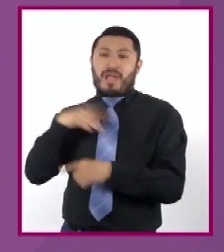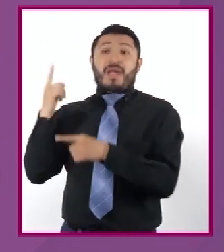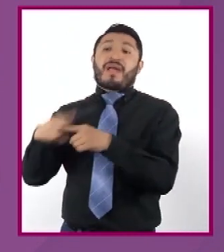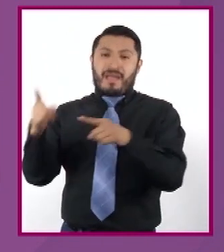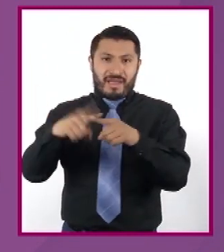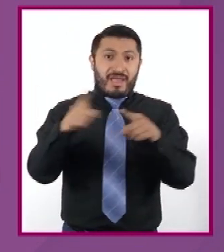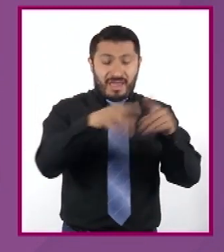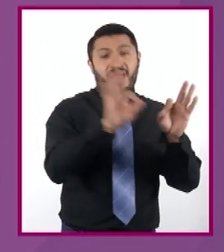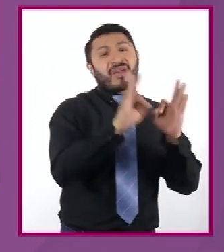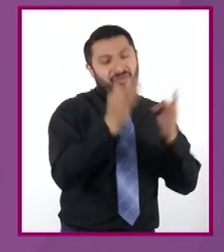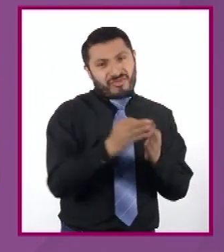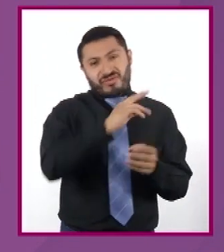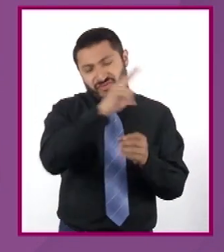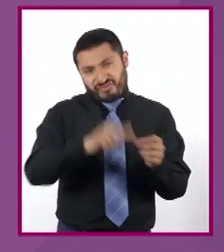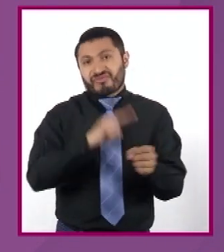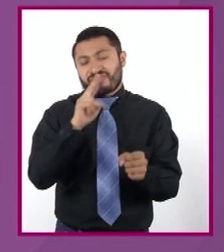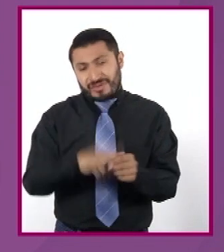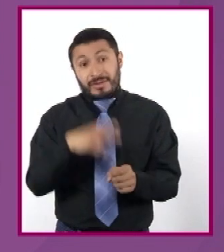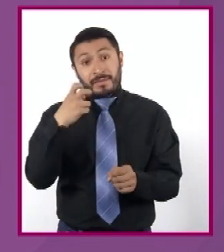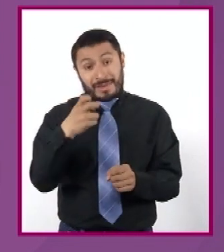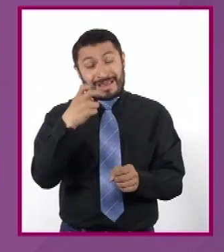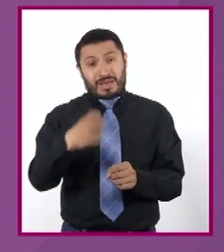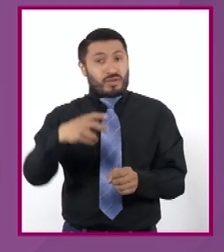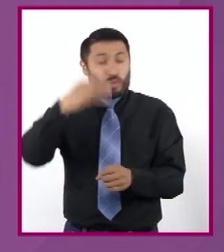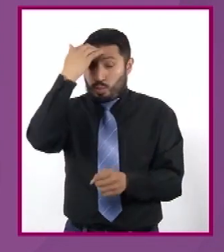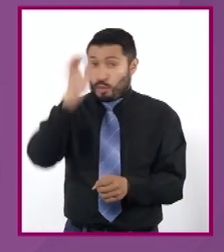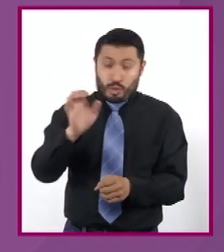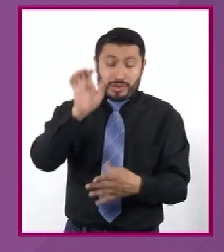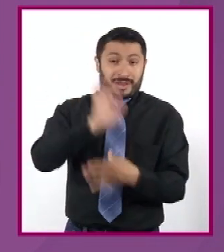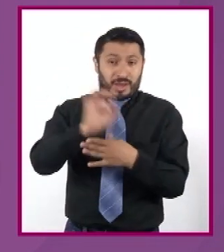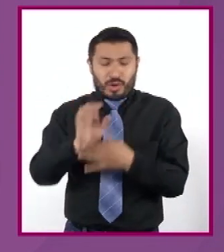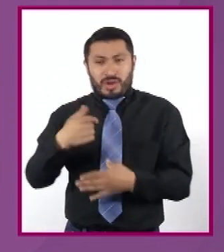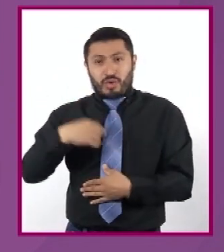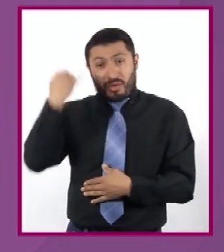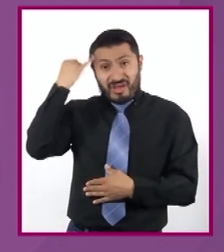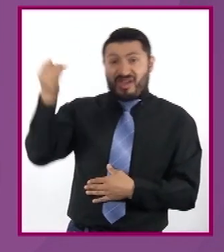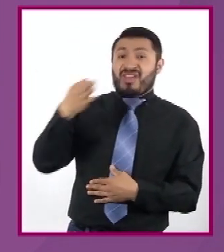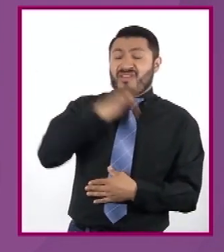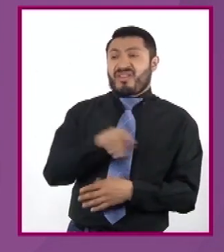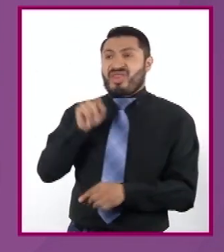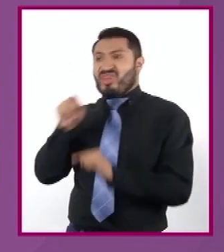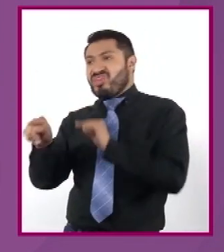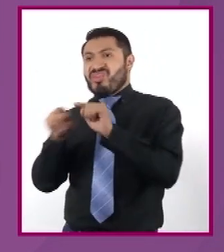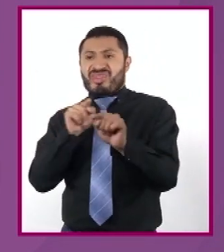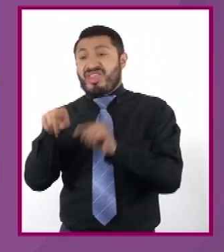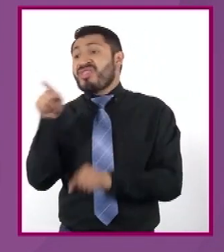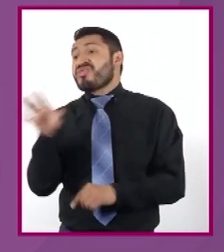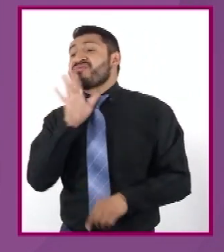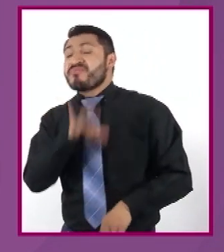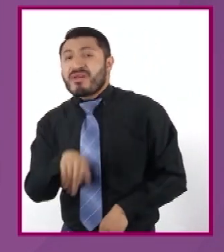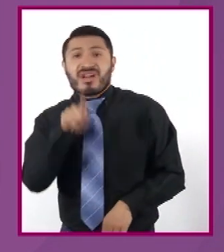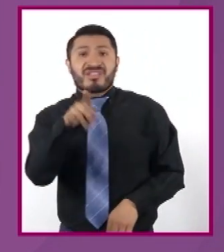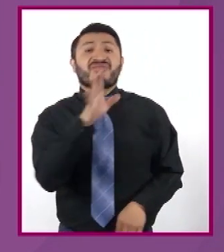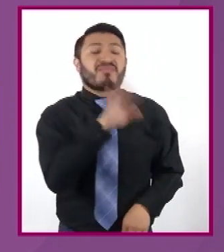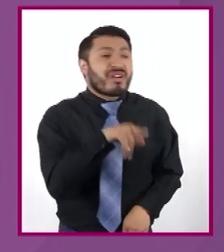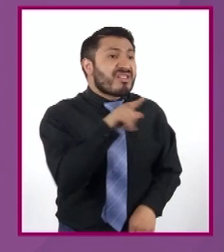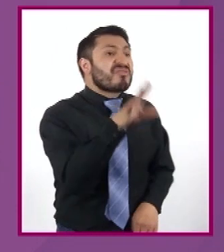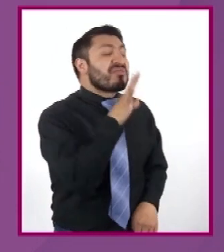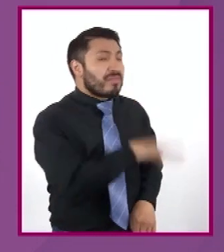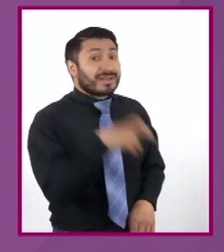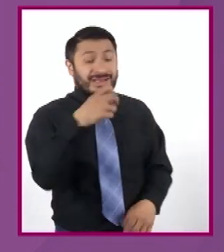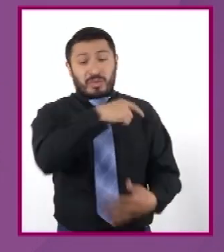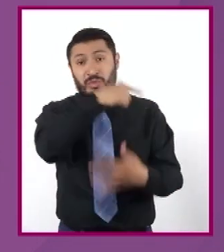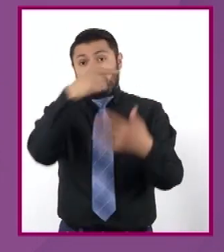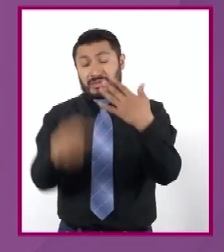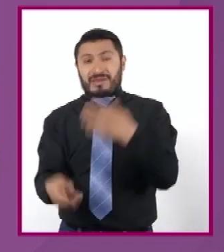lingüísticas provoca que muchas personas se formen prejuicios al enfrentarse a variantes del español que no son las